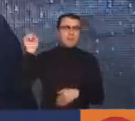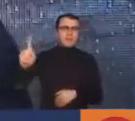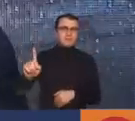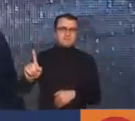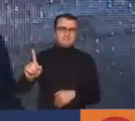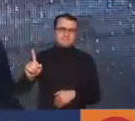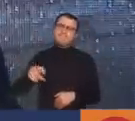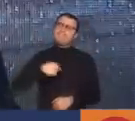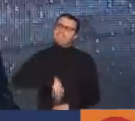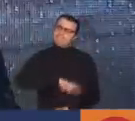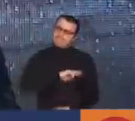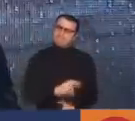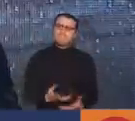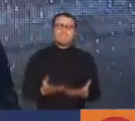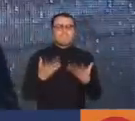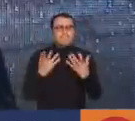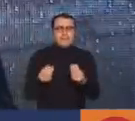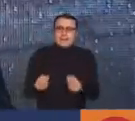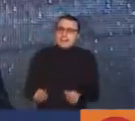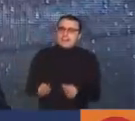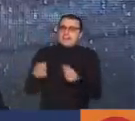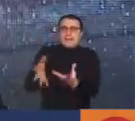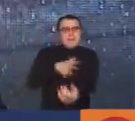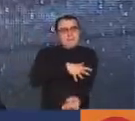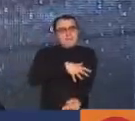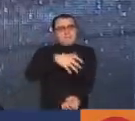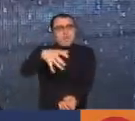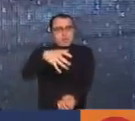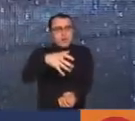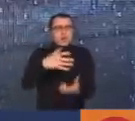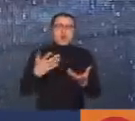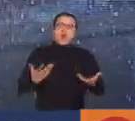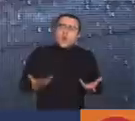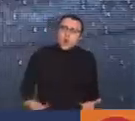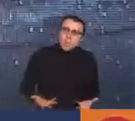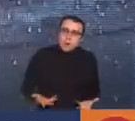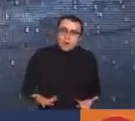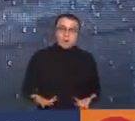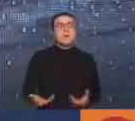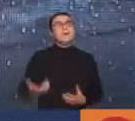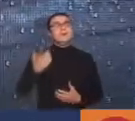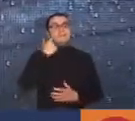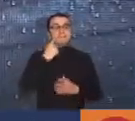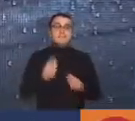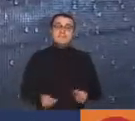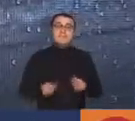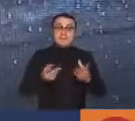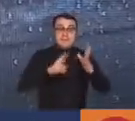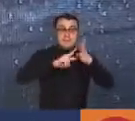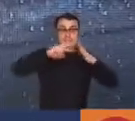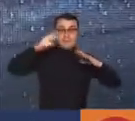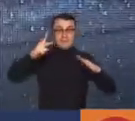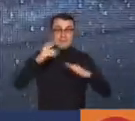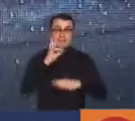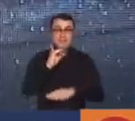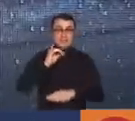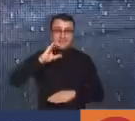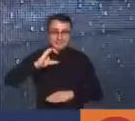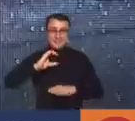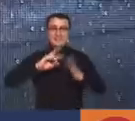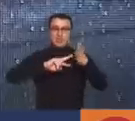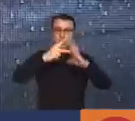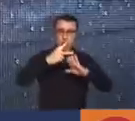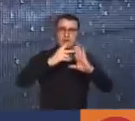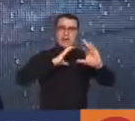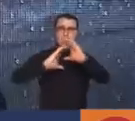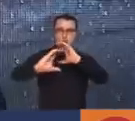Nosotros queremos meterle, para empoderarlo, no solamente las tecnologías de la comunicación, que es uno de los